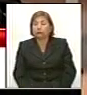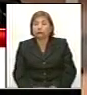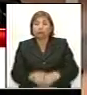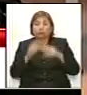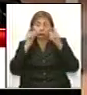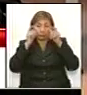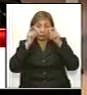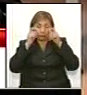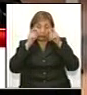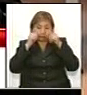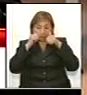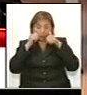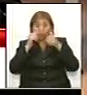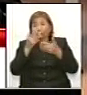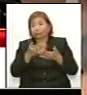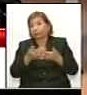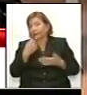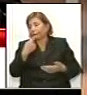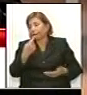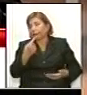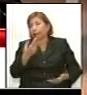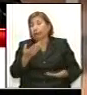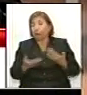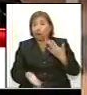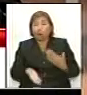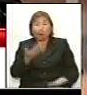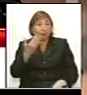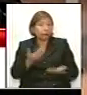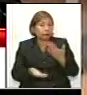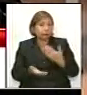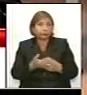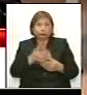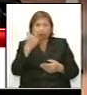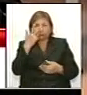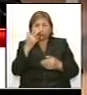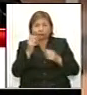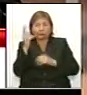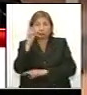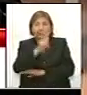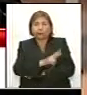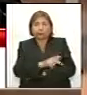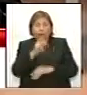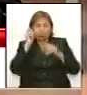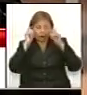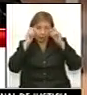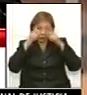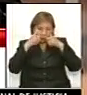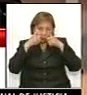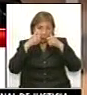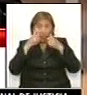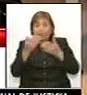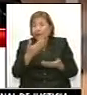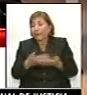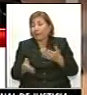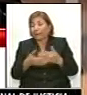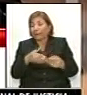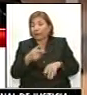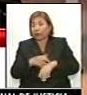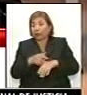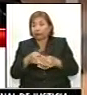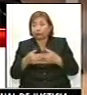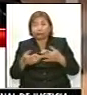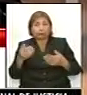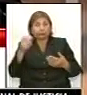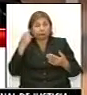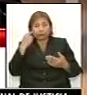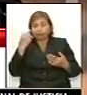Dormías, y estoy mencionando que hubo 3 días que no dormí en ningún momento. O sea, digo, probablemente me